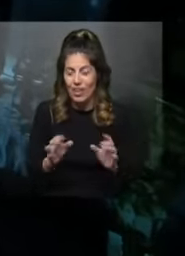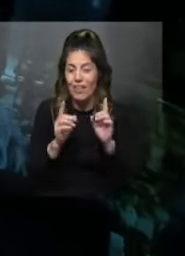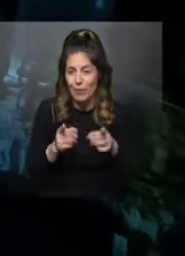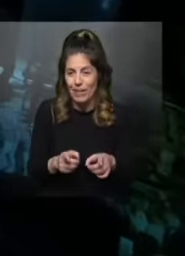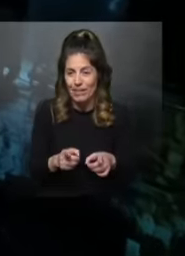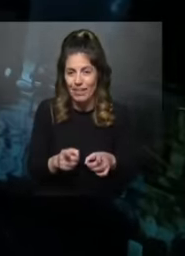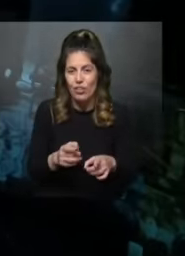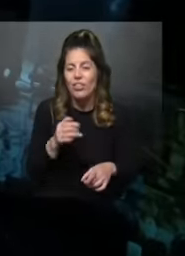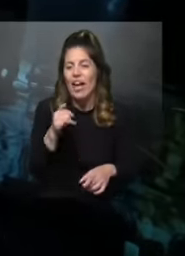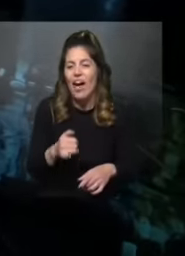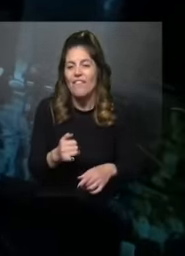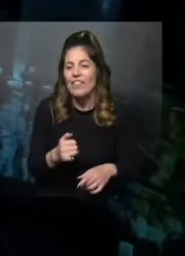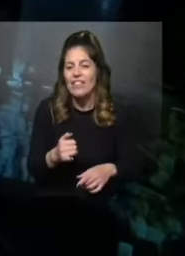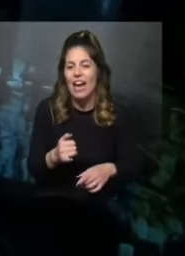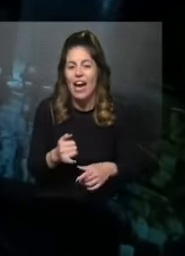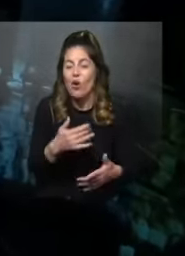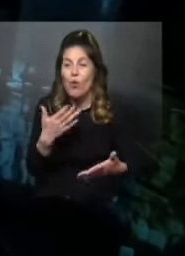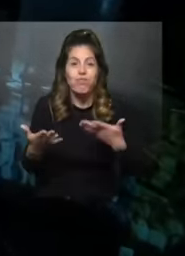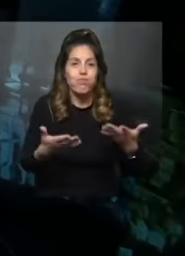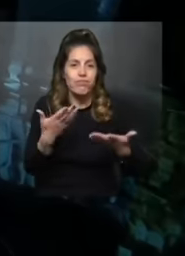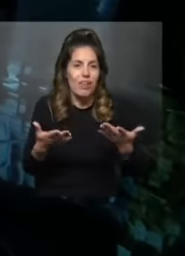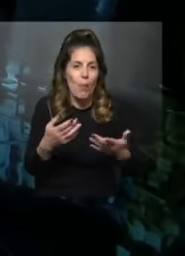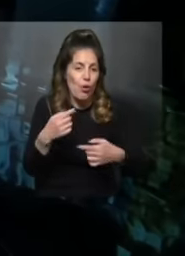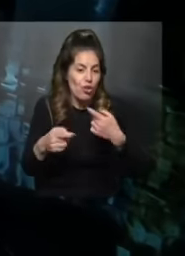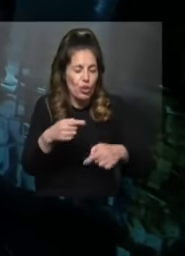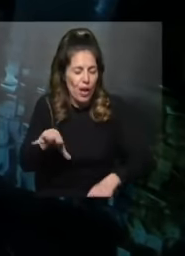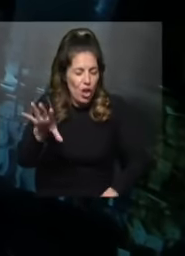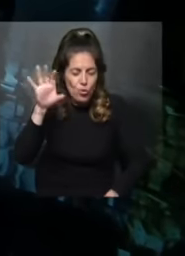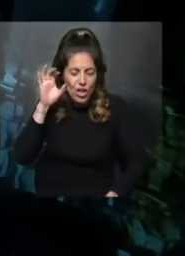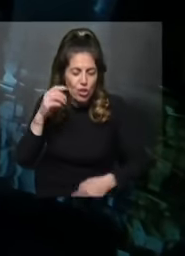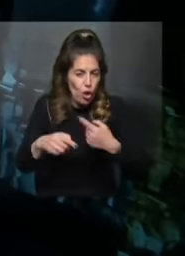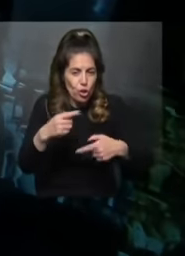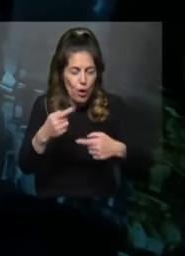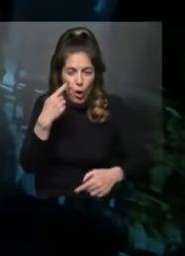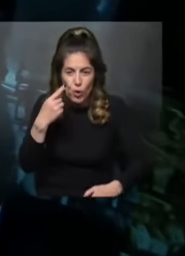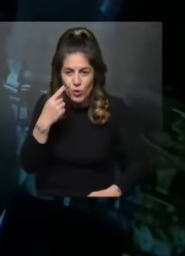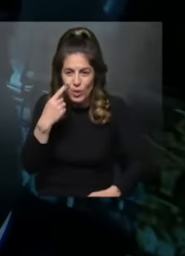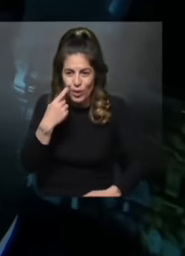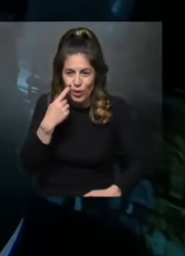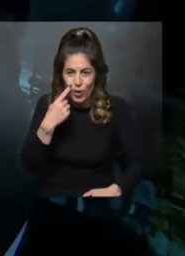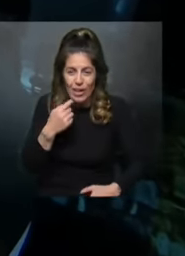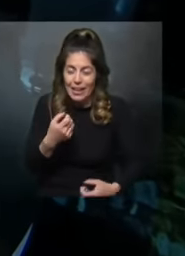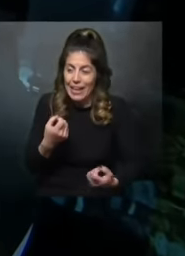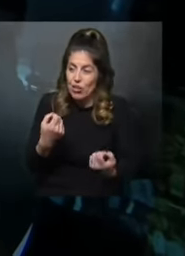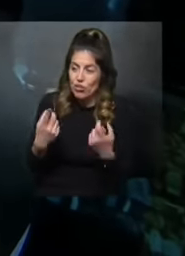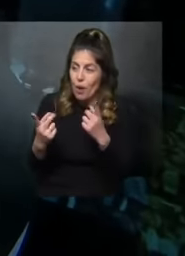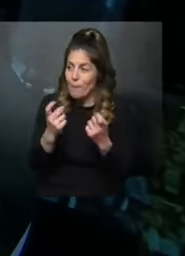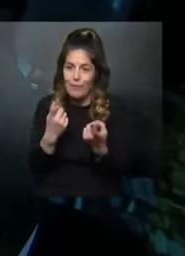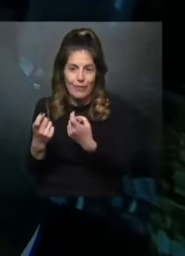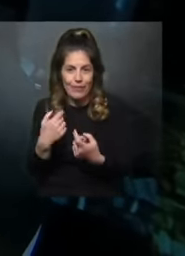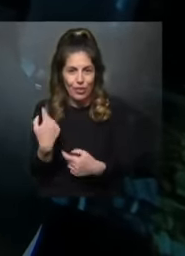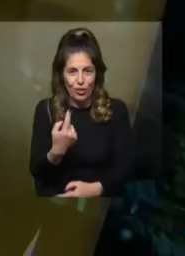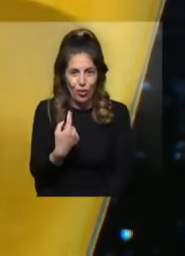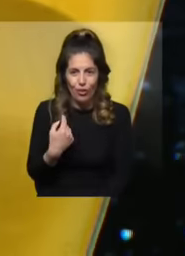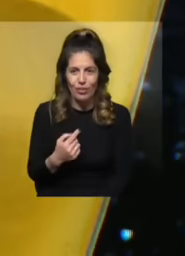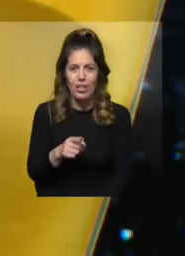había una avidez por seguir escuchando y seguir conociendo que nos enriquecía mucho. Vos decías que